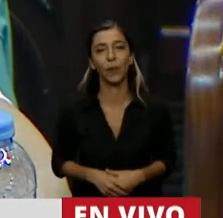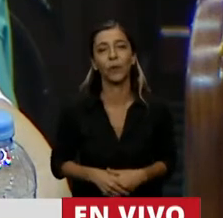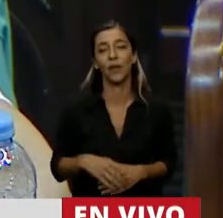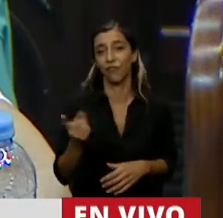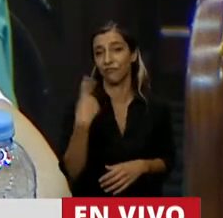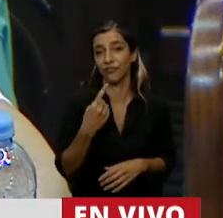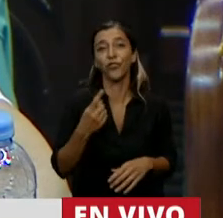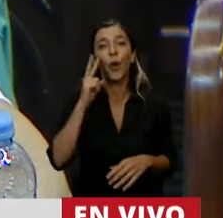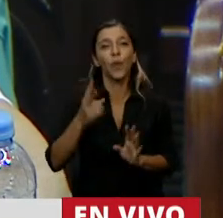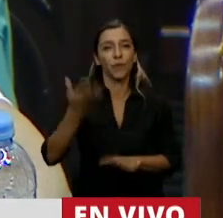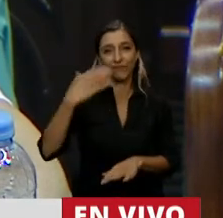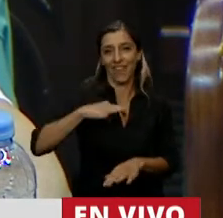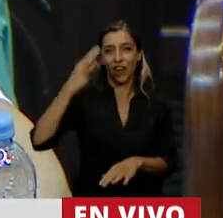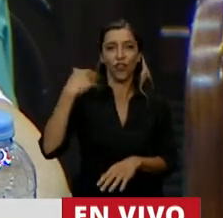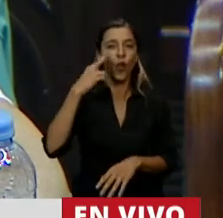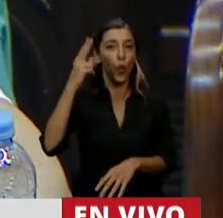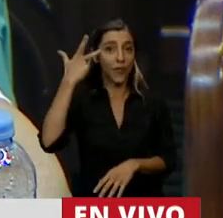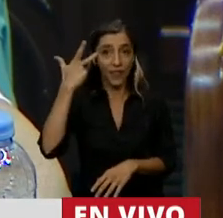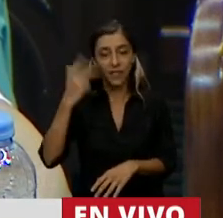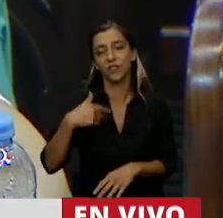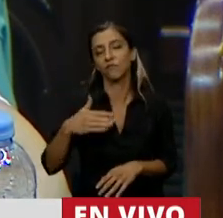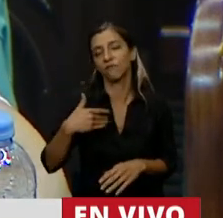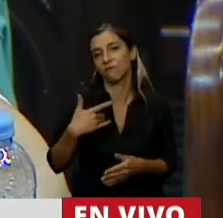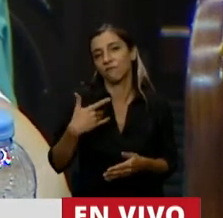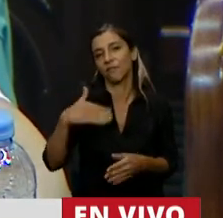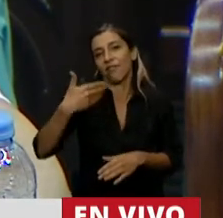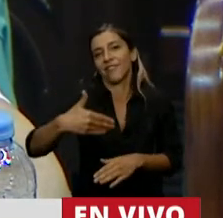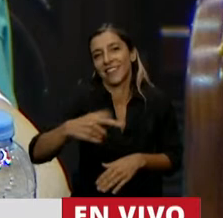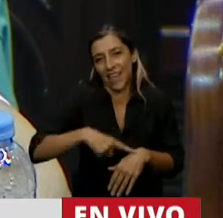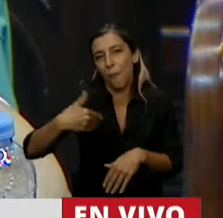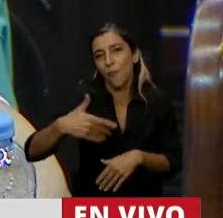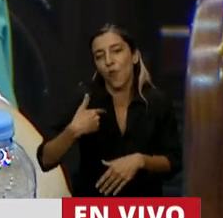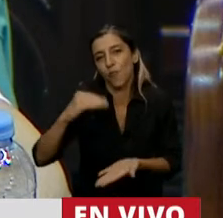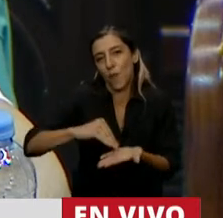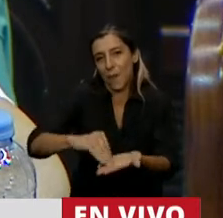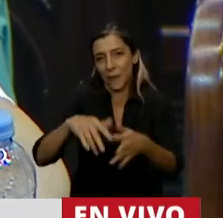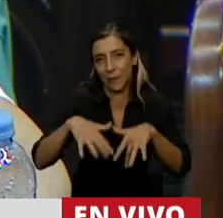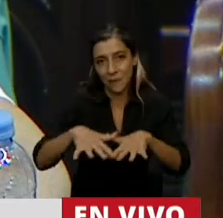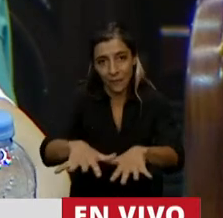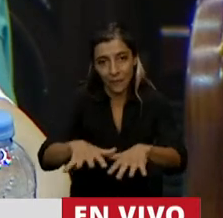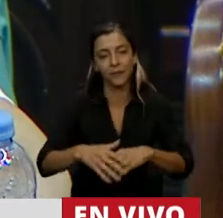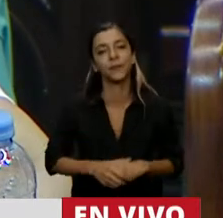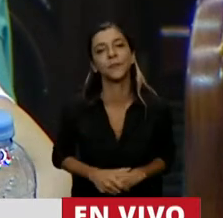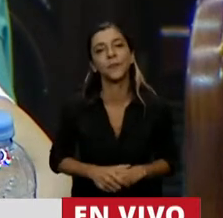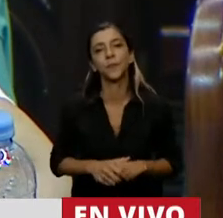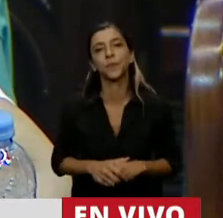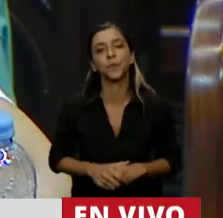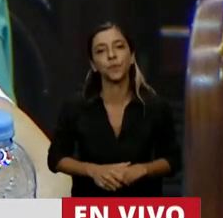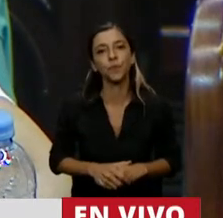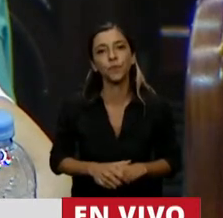el 2018 y que se siguieron reproduciendo muchas veces en muchas marchas en estos años,